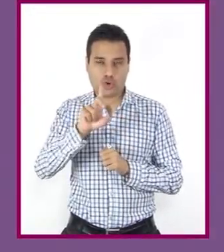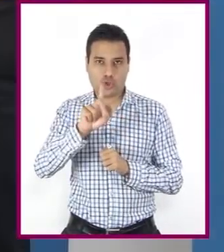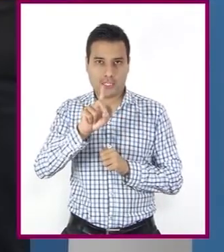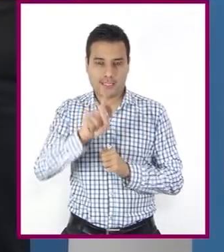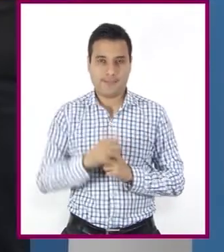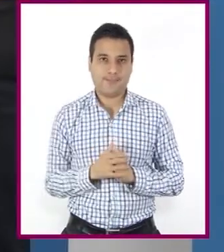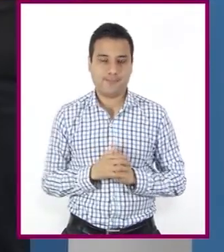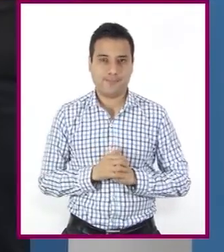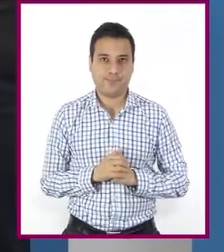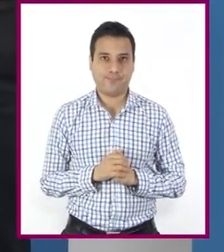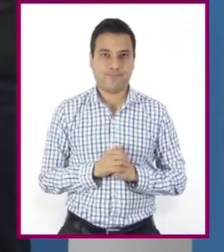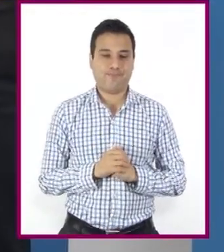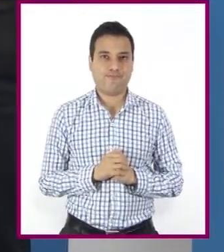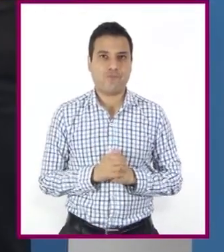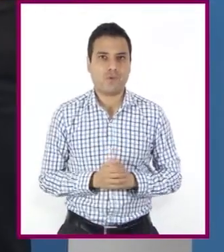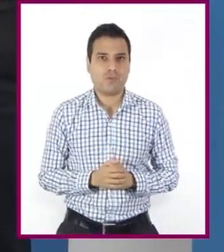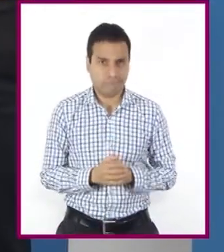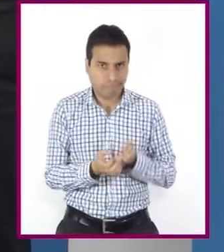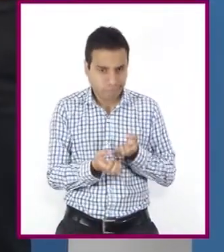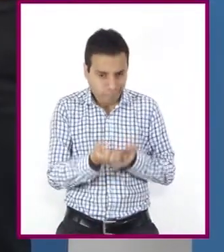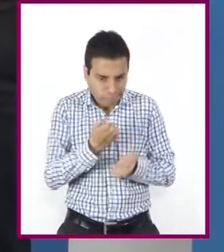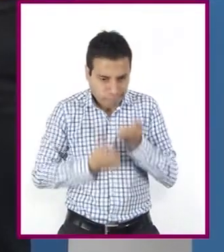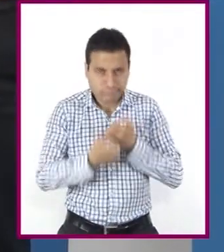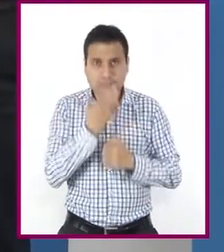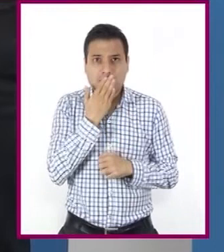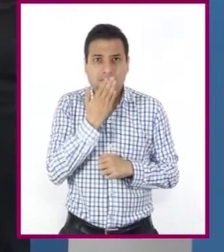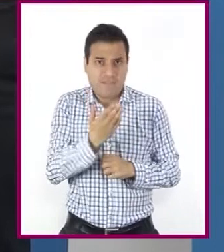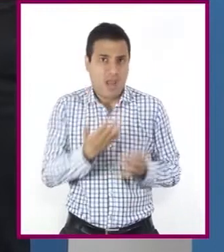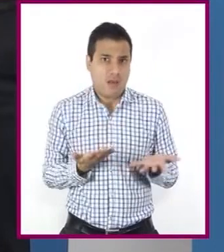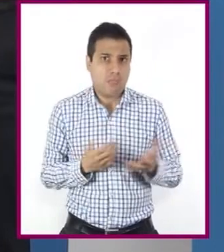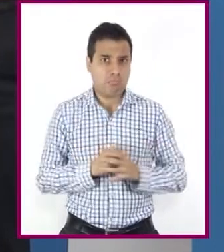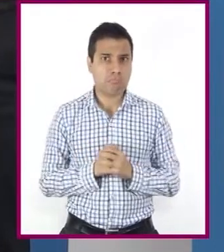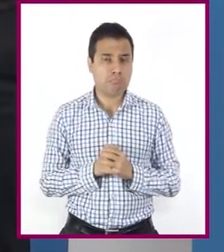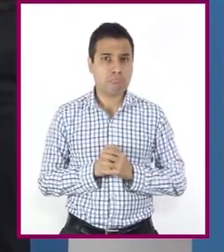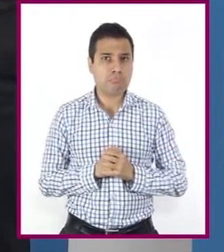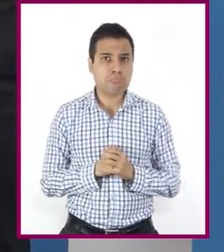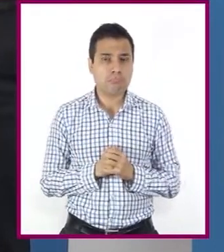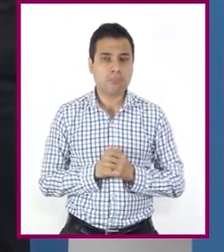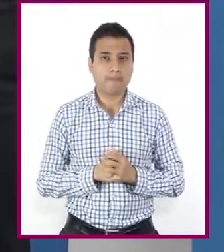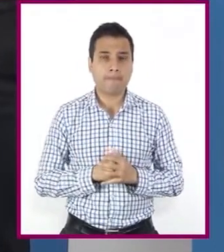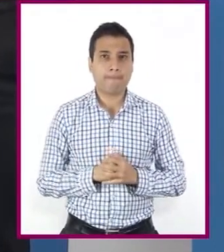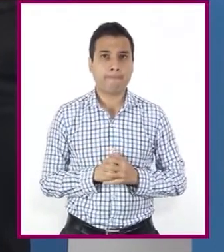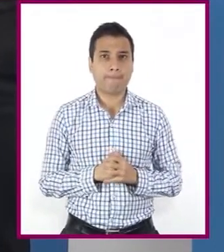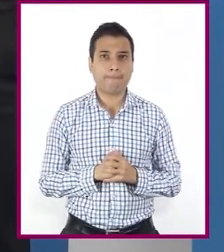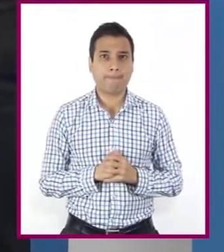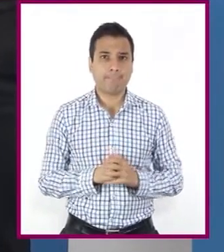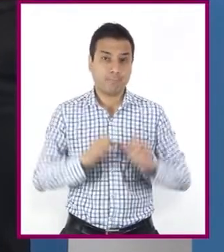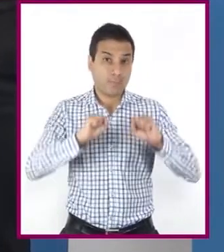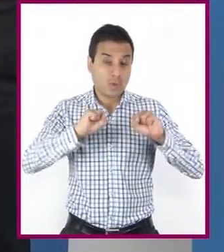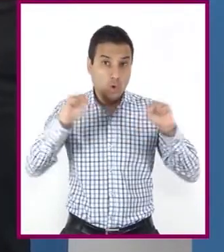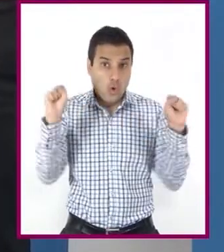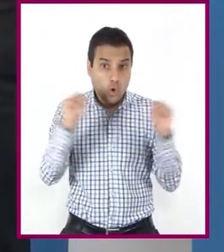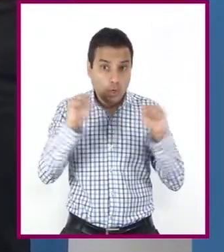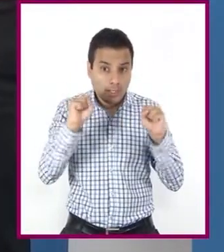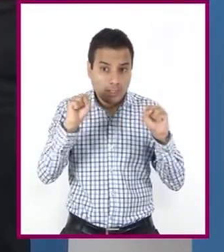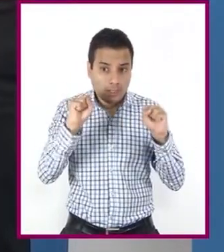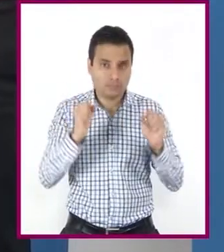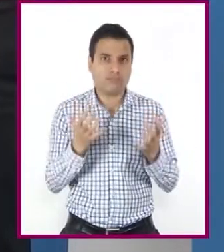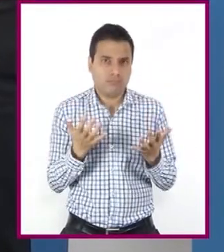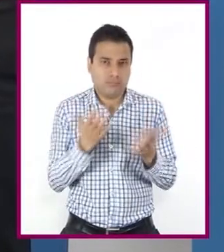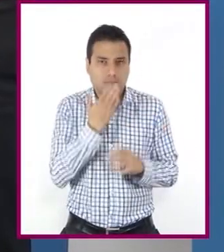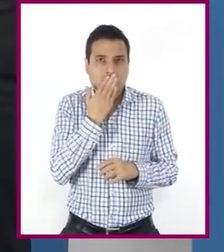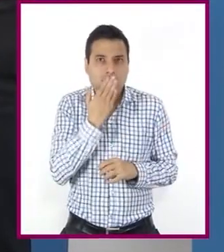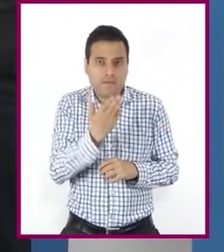metros. Ejercitarse es un muy buen hábito, profesor Carlos. Correr implica un proceso complejo y